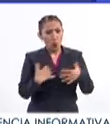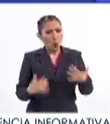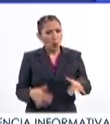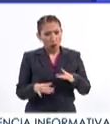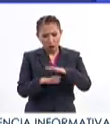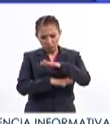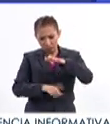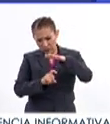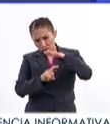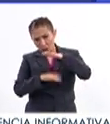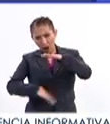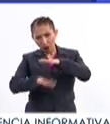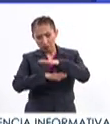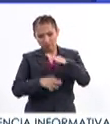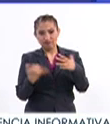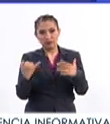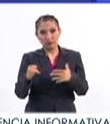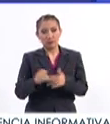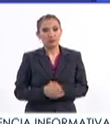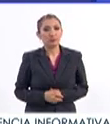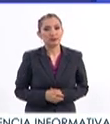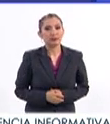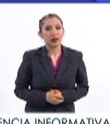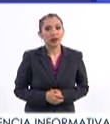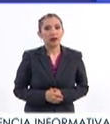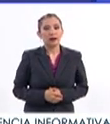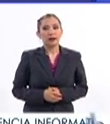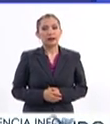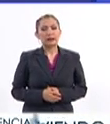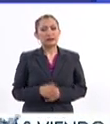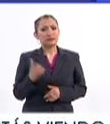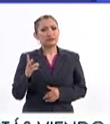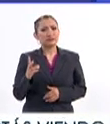circunstancia, ¿no?, rodeado de agua.